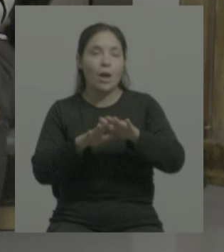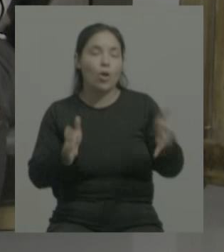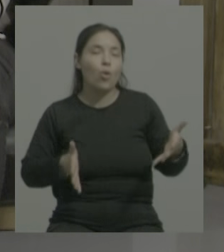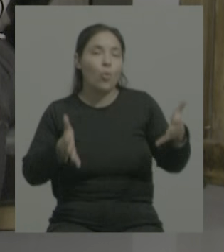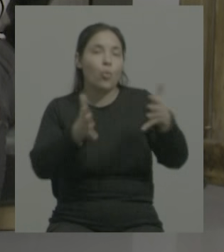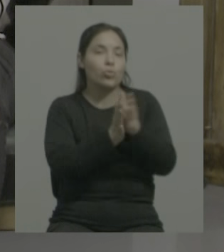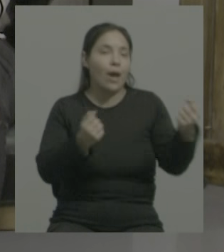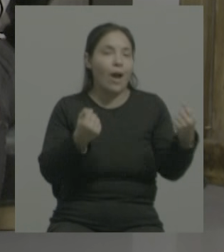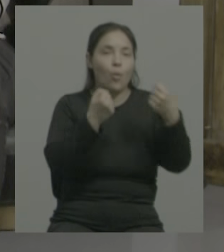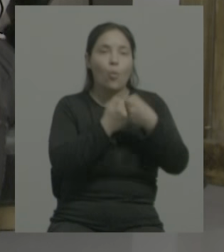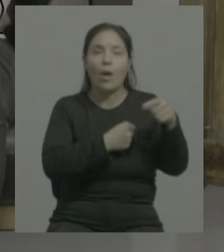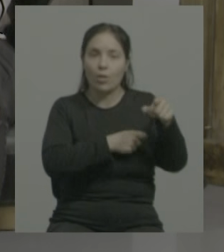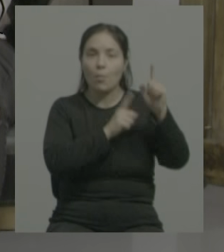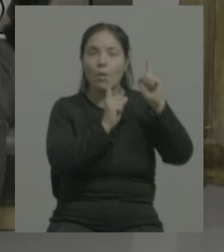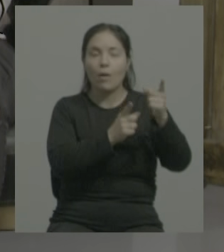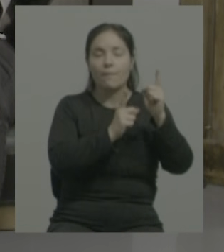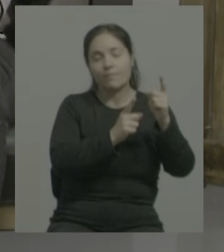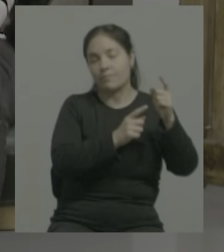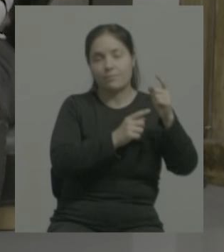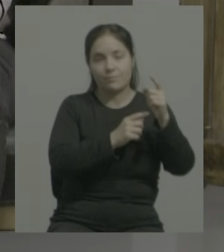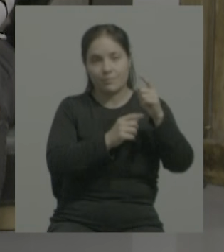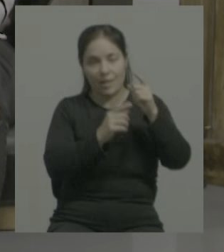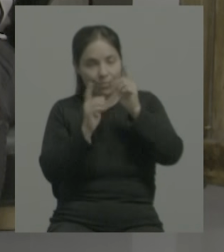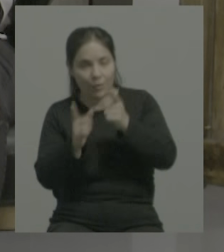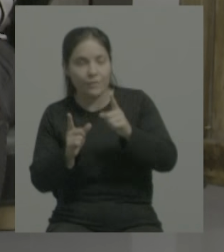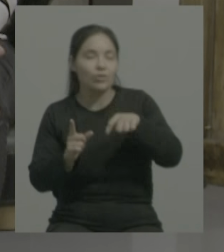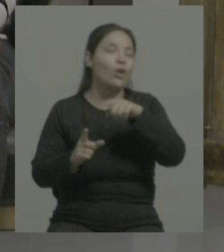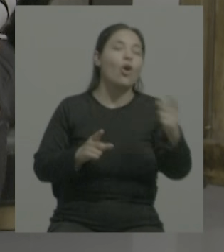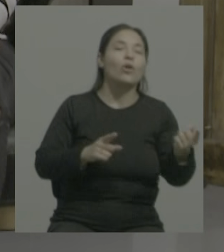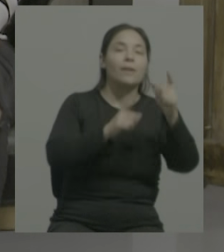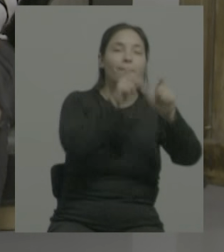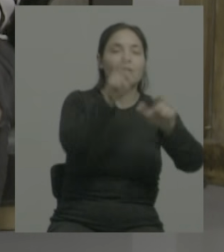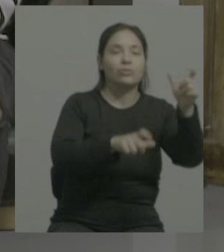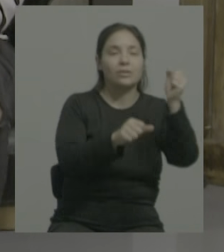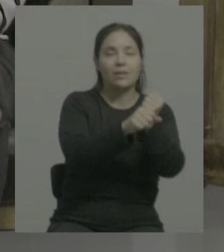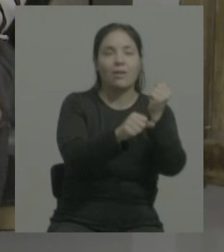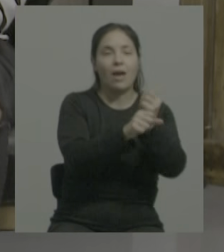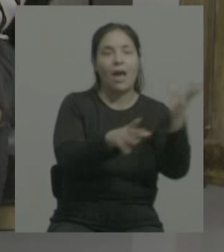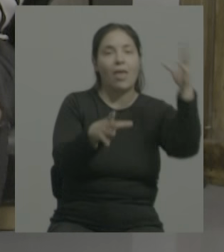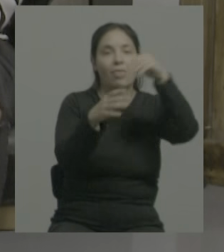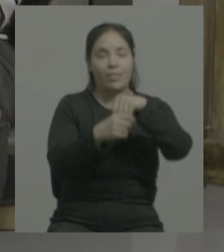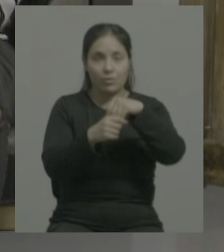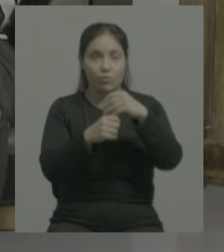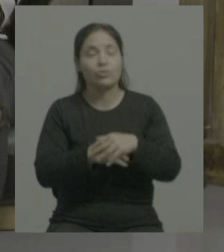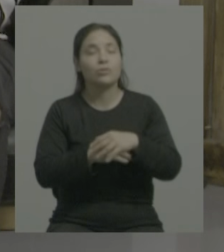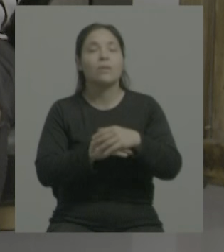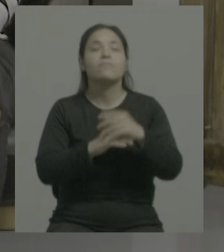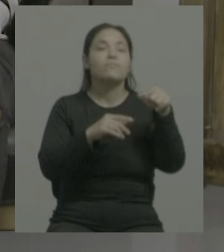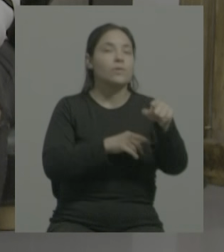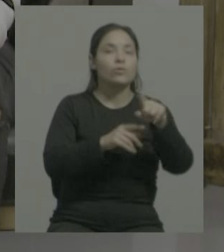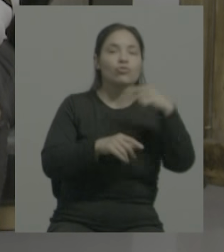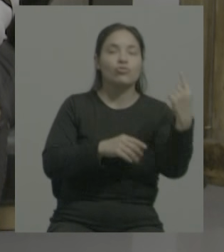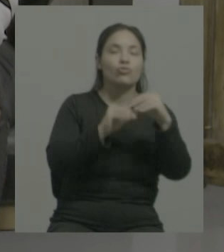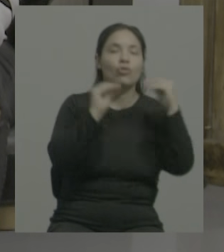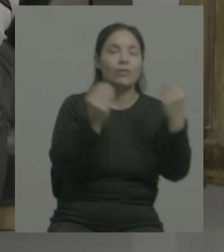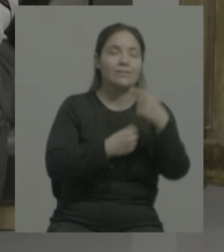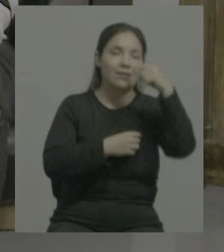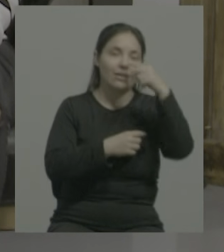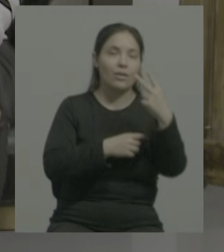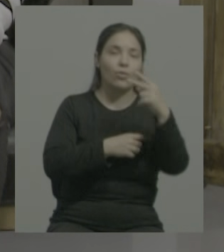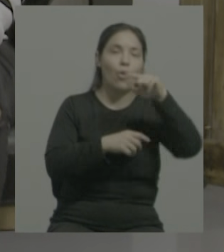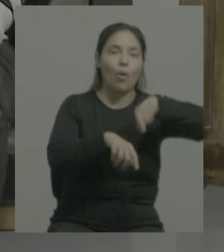que hace 24 horas de paro, a diferencia de las federaciones docentes que hacemos 72 horas de paro. Obviamente que vemos un